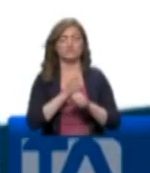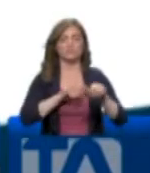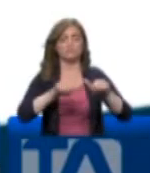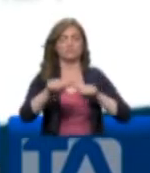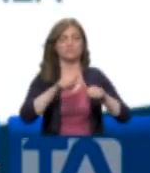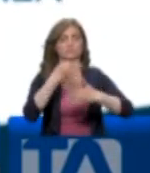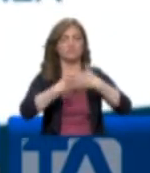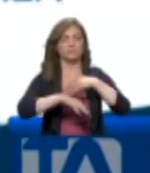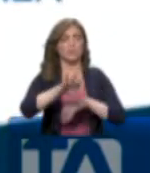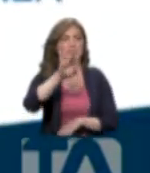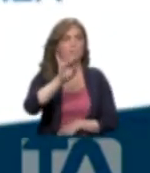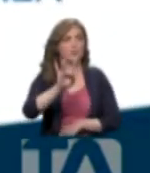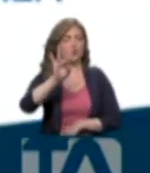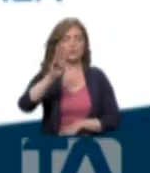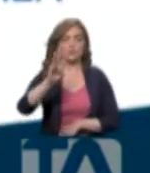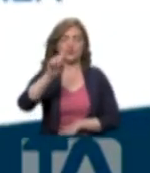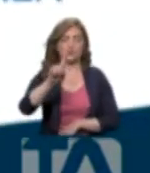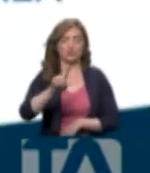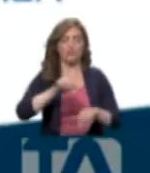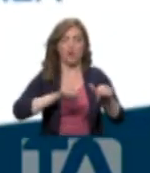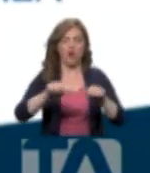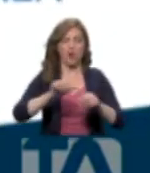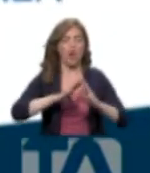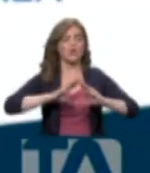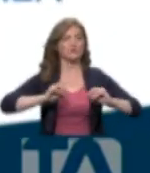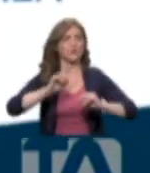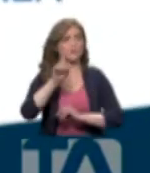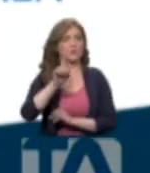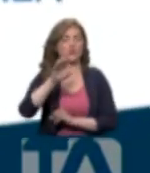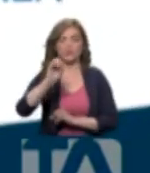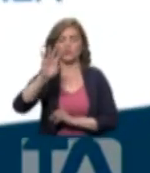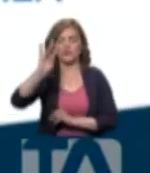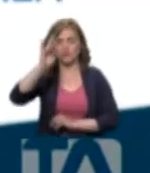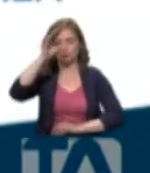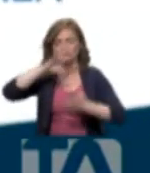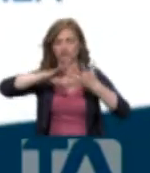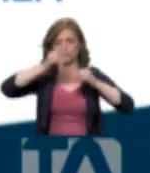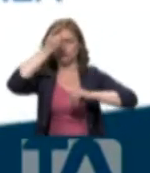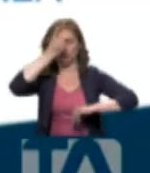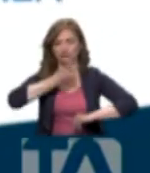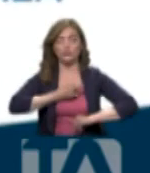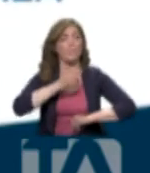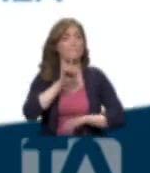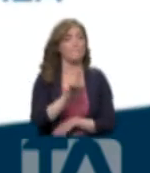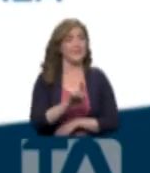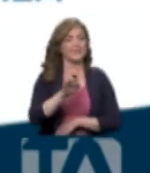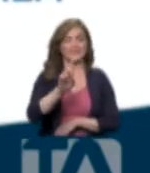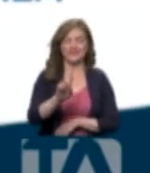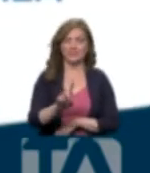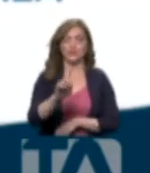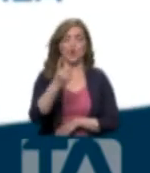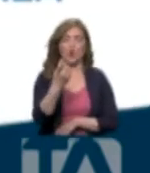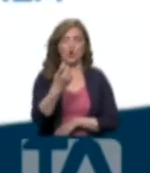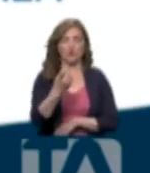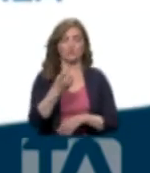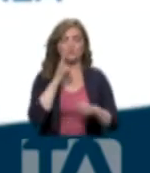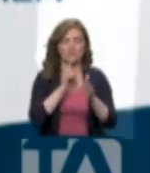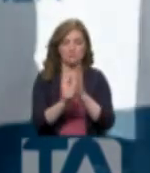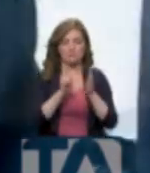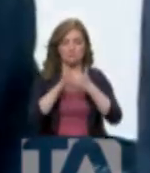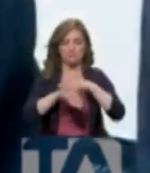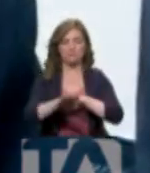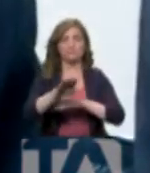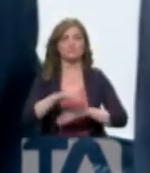tramitado 1.861 causas, 107 resoluciones, 1.111 casos han llegado a las salas de